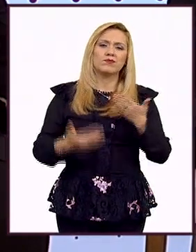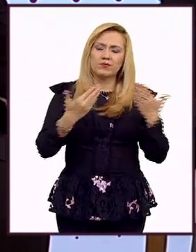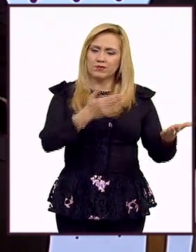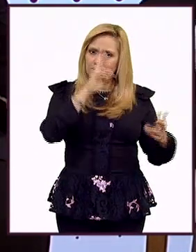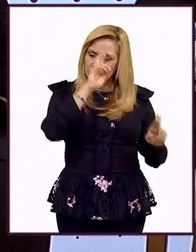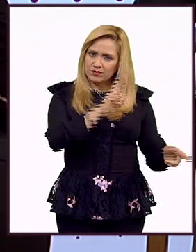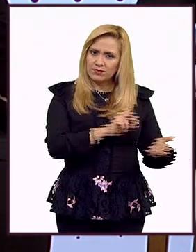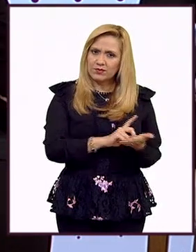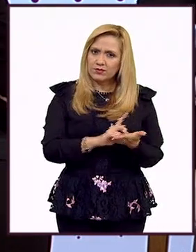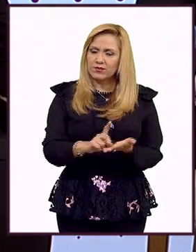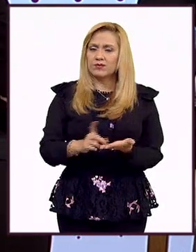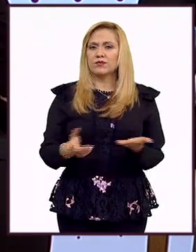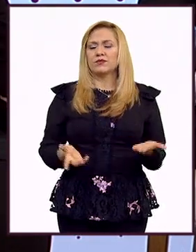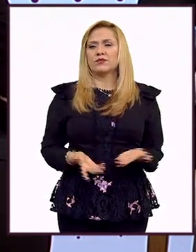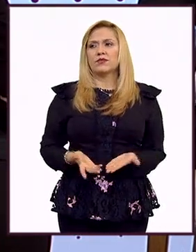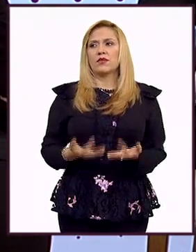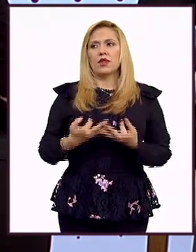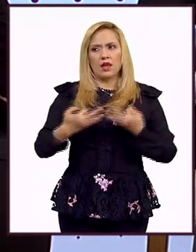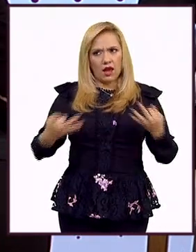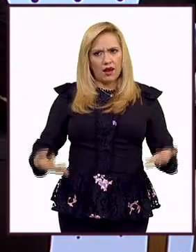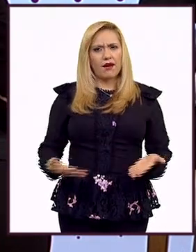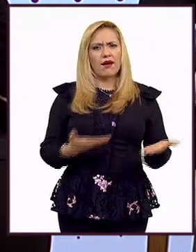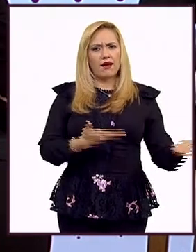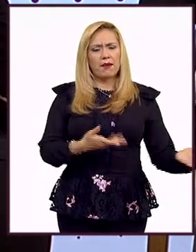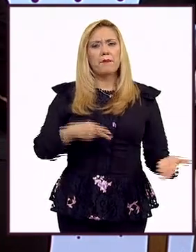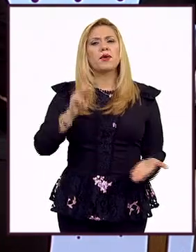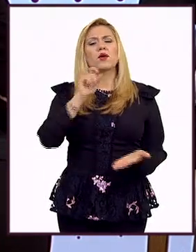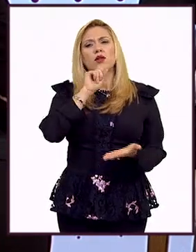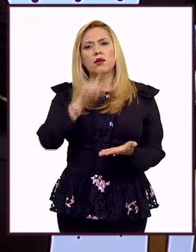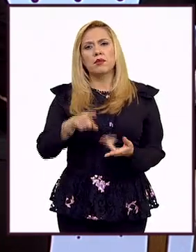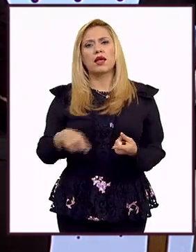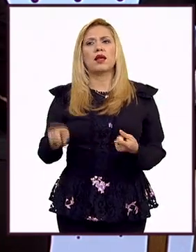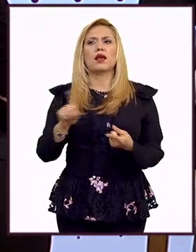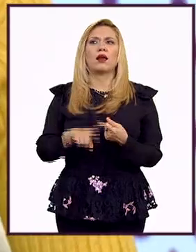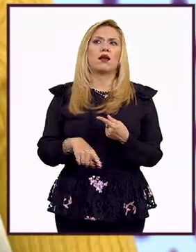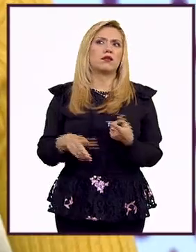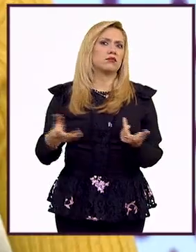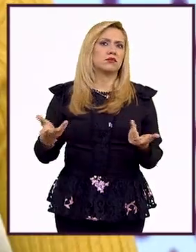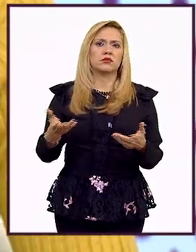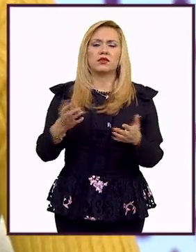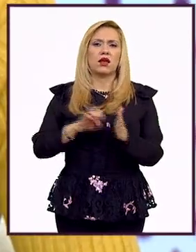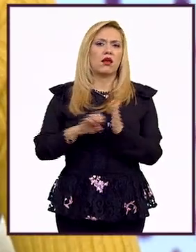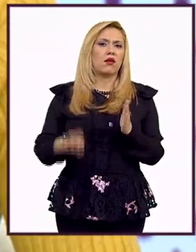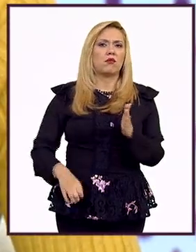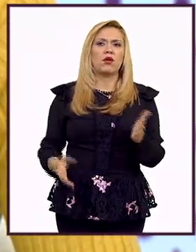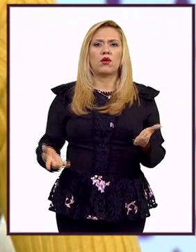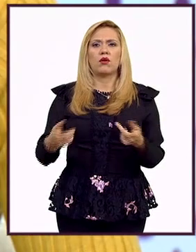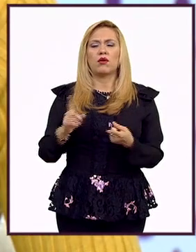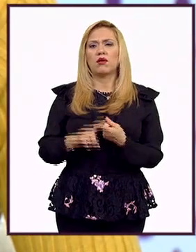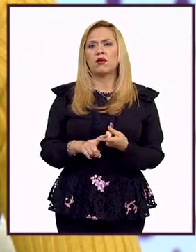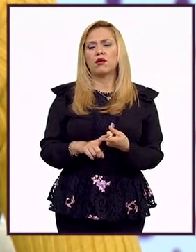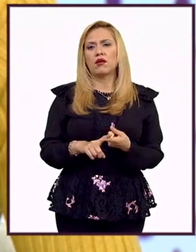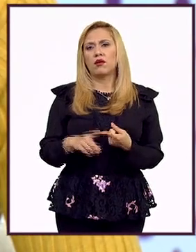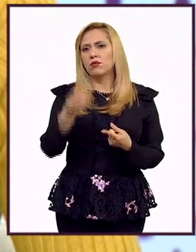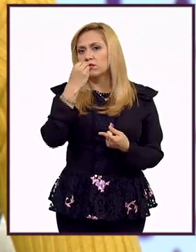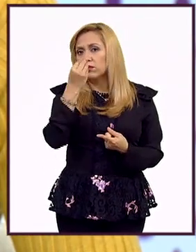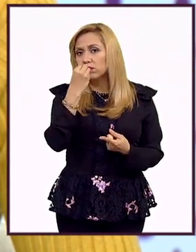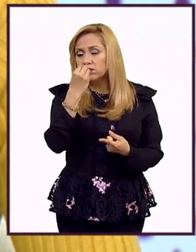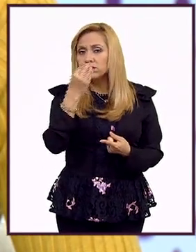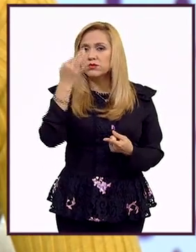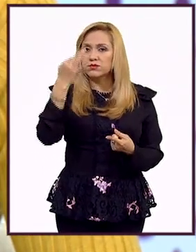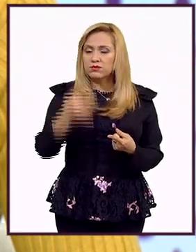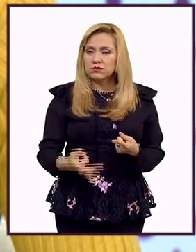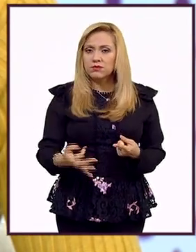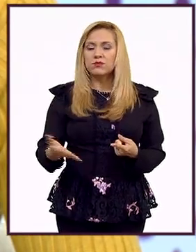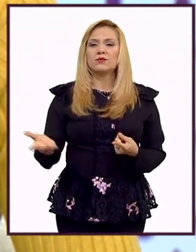que no solamente se limita al acceso a la tierra, sino también pues, tiene que ver con otros derechos fundamentales como el acceso a la alimentación